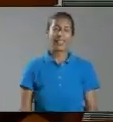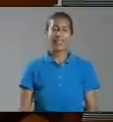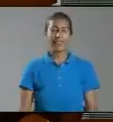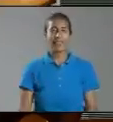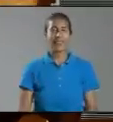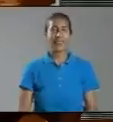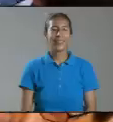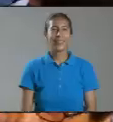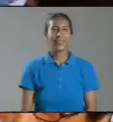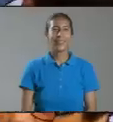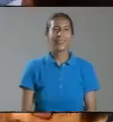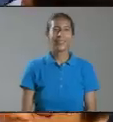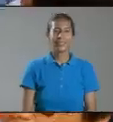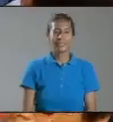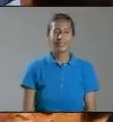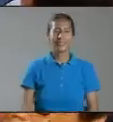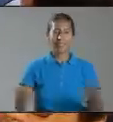no,